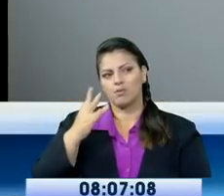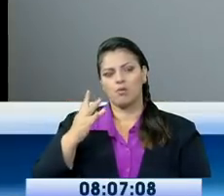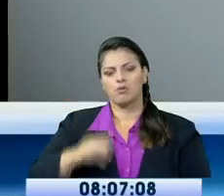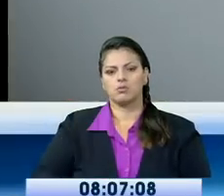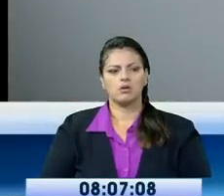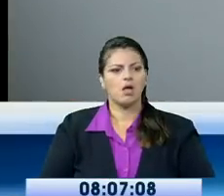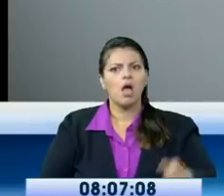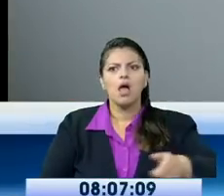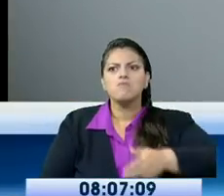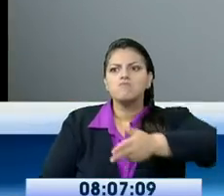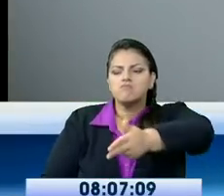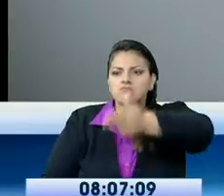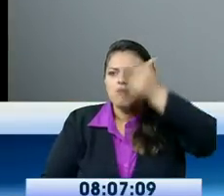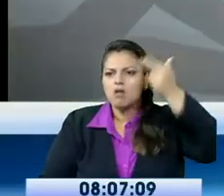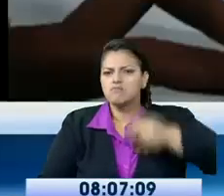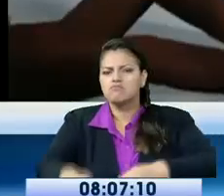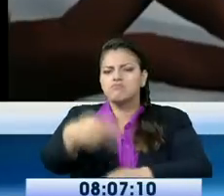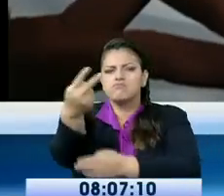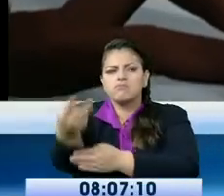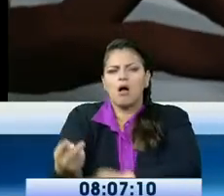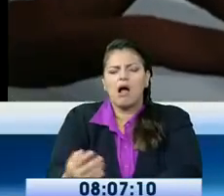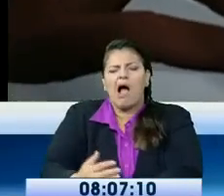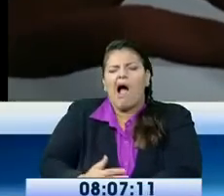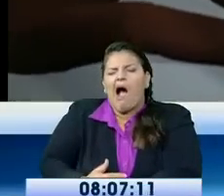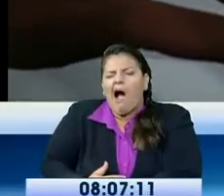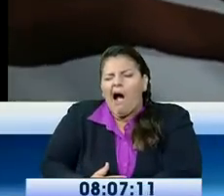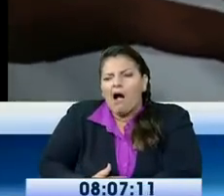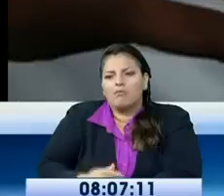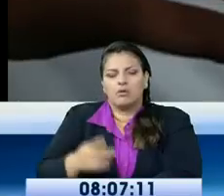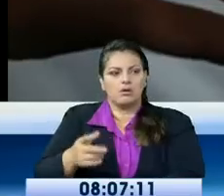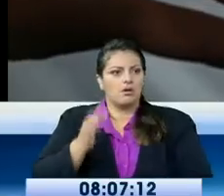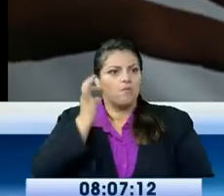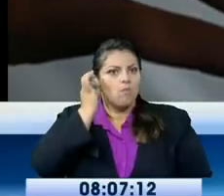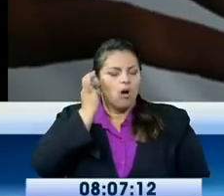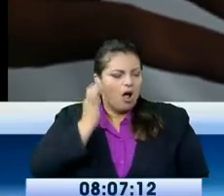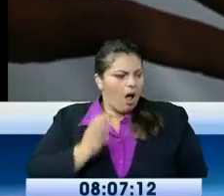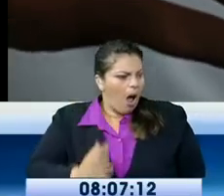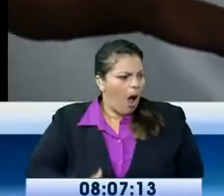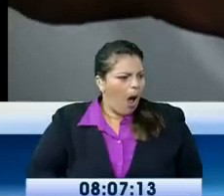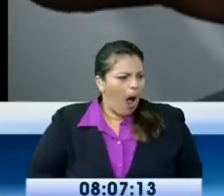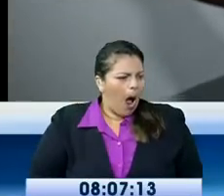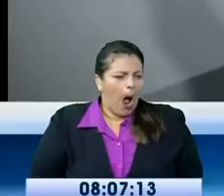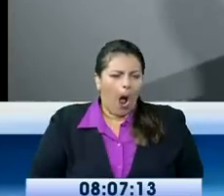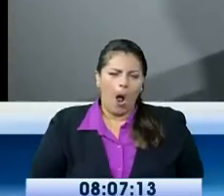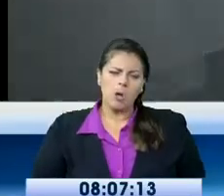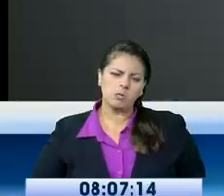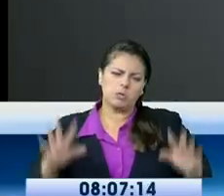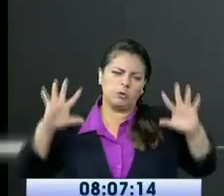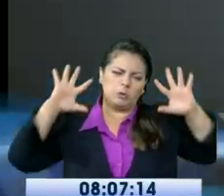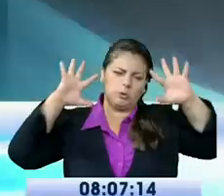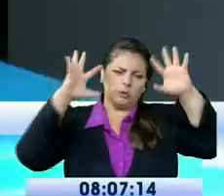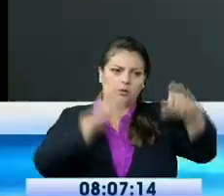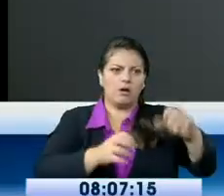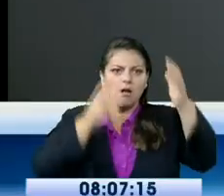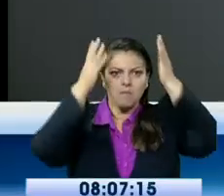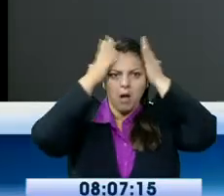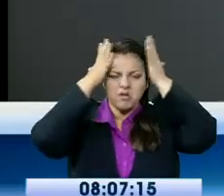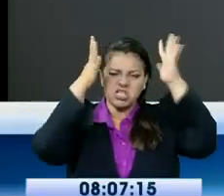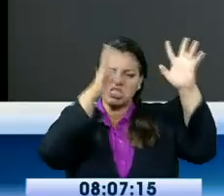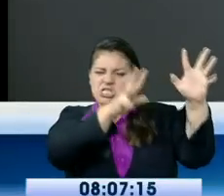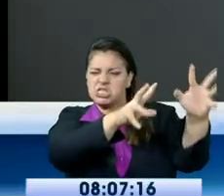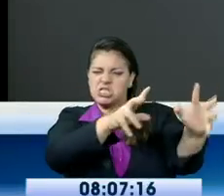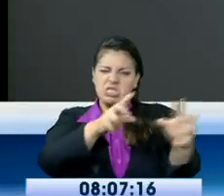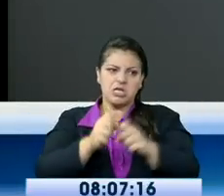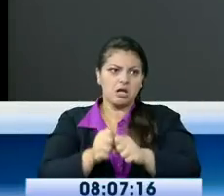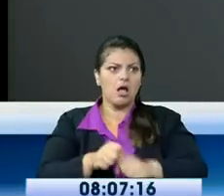piso, agarró a uno de los delincuentes el cabello, lo neutralizó y le dio una ráfaga de golpes con su puño derecho, hasta recibir ayuda